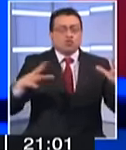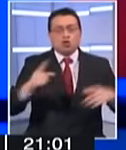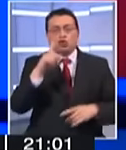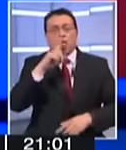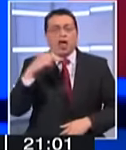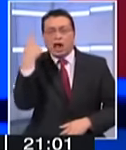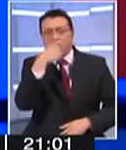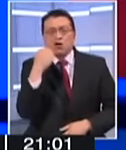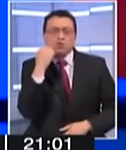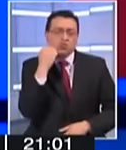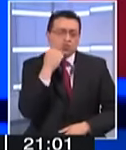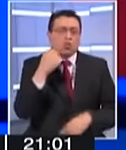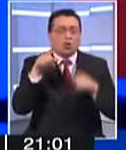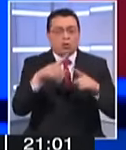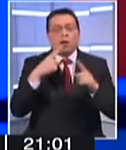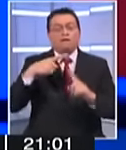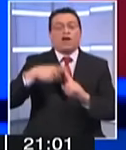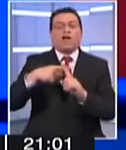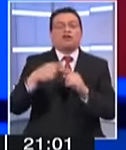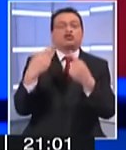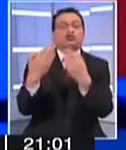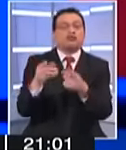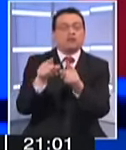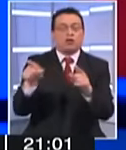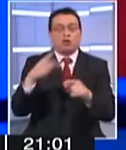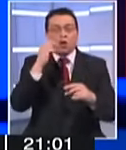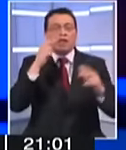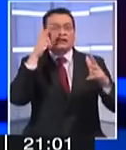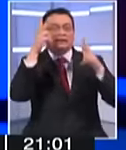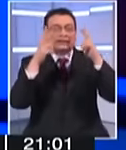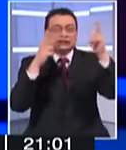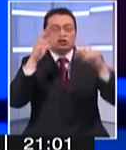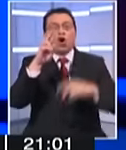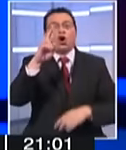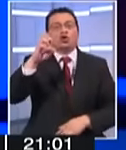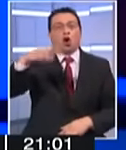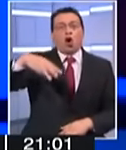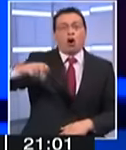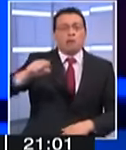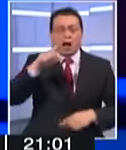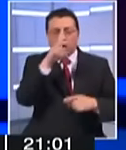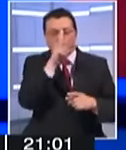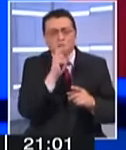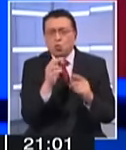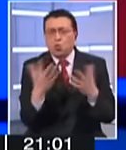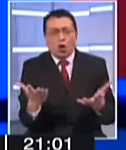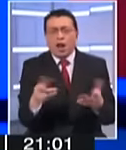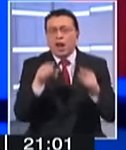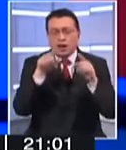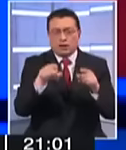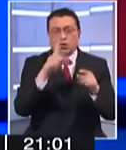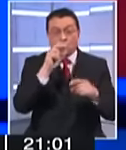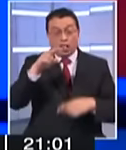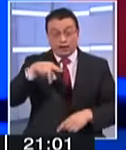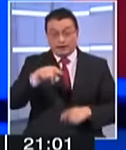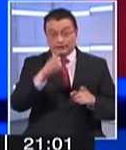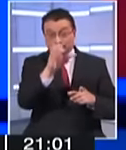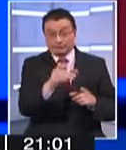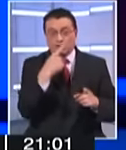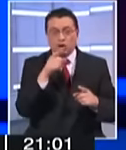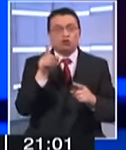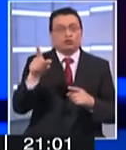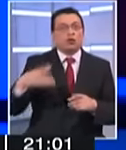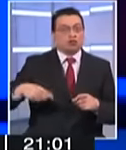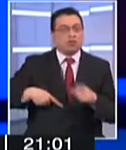usado su caso en beneficio propio. Habló de un circo romano en que no se respeta su dignidad. Incluso la nuera de la presidenta apuntó a La